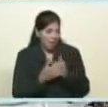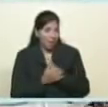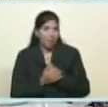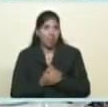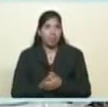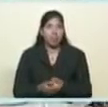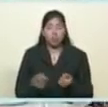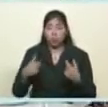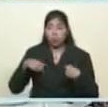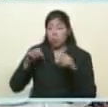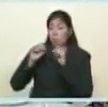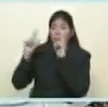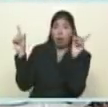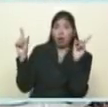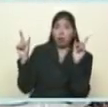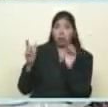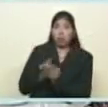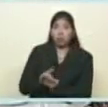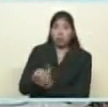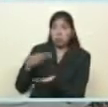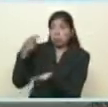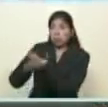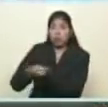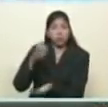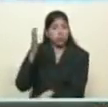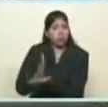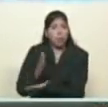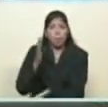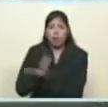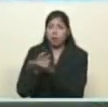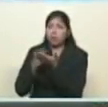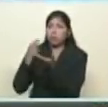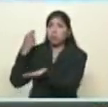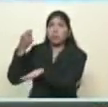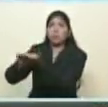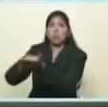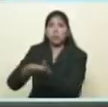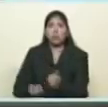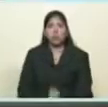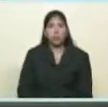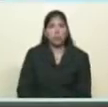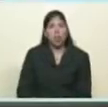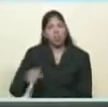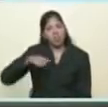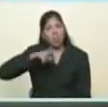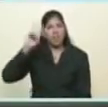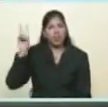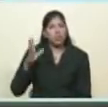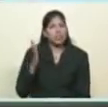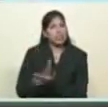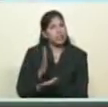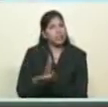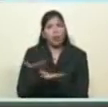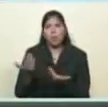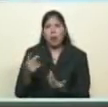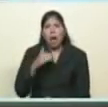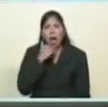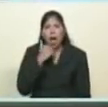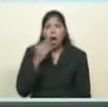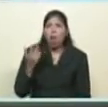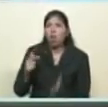Y pagamos, como siempre. Como siempre. Venezuela siempre ha cumplido con sus obligaciones internacionales.